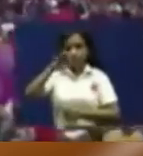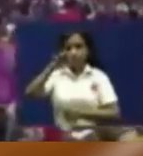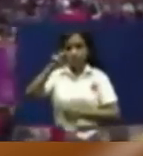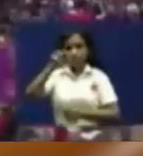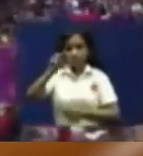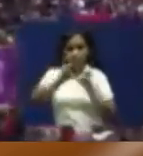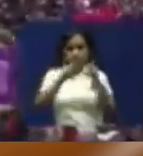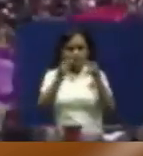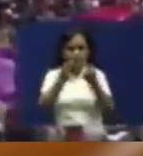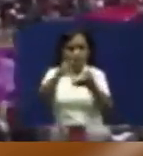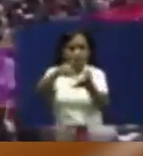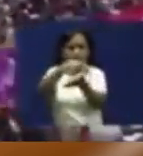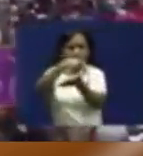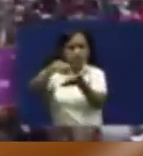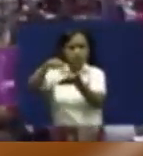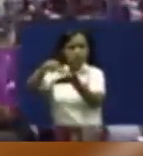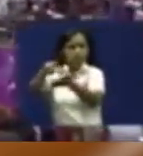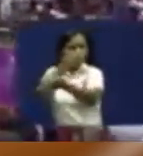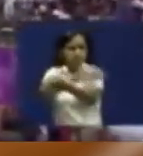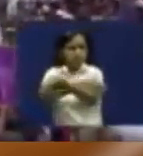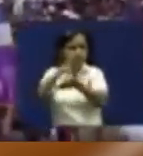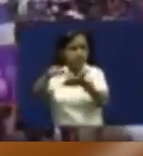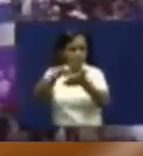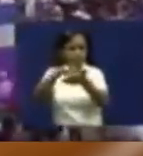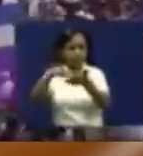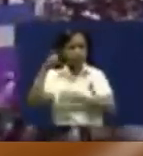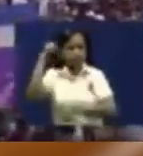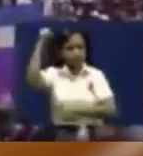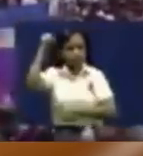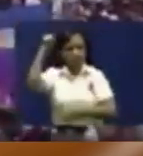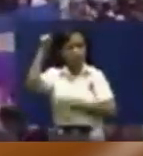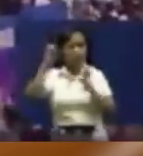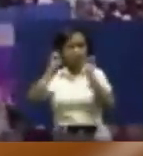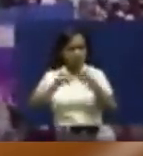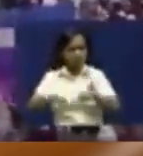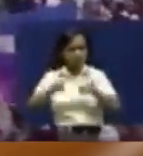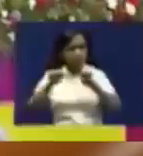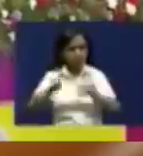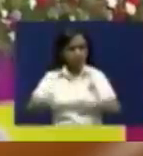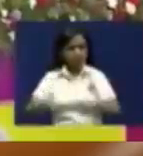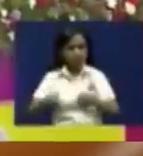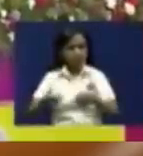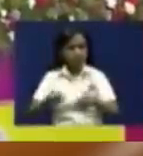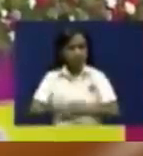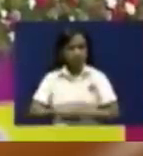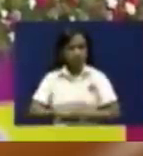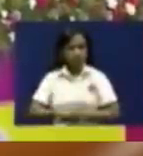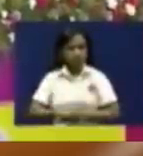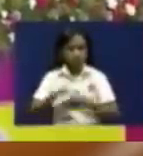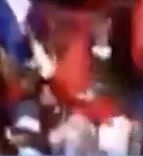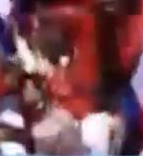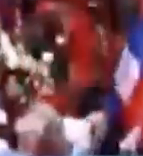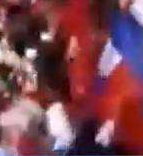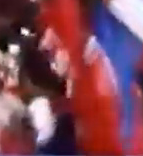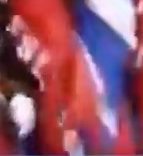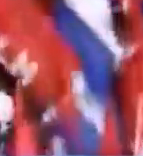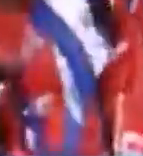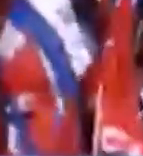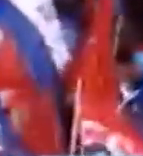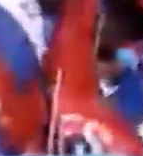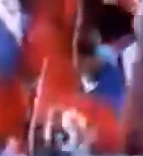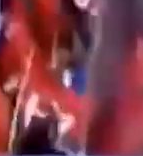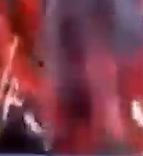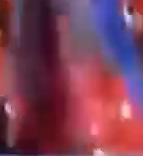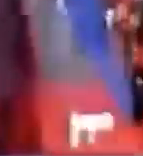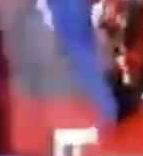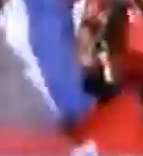fmln representantes de partidos de izquierda desde México hasta Panamá del Caribe y Venezuela en